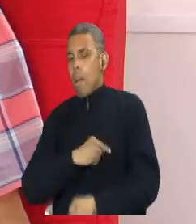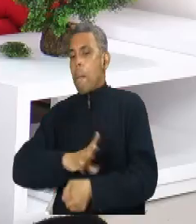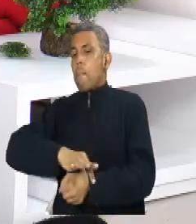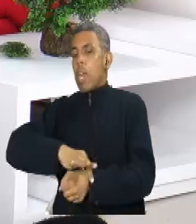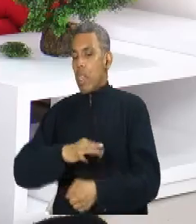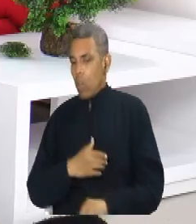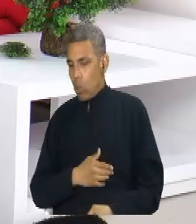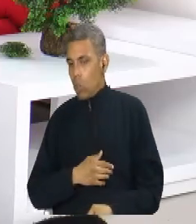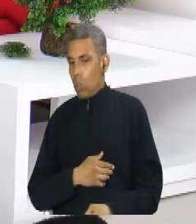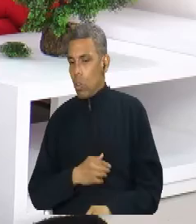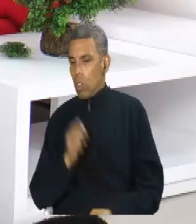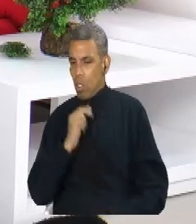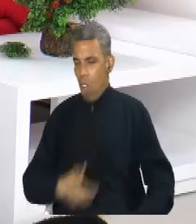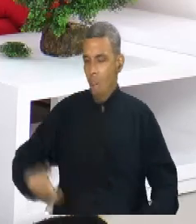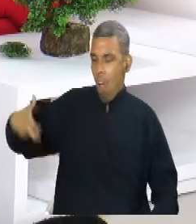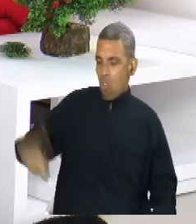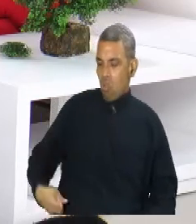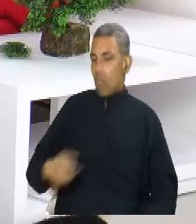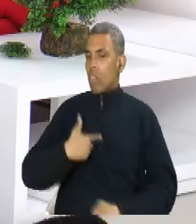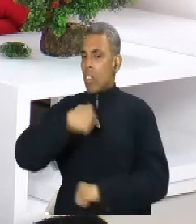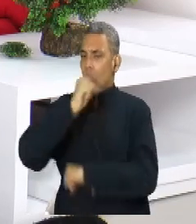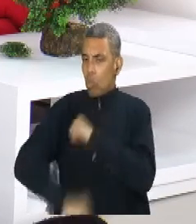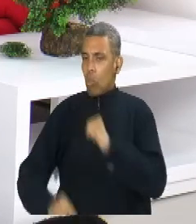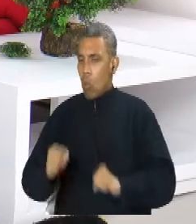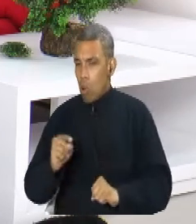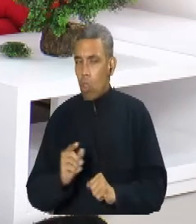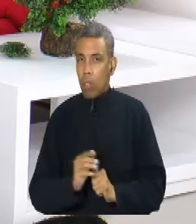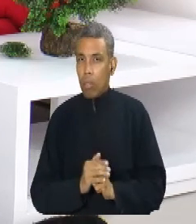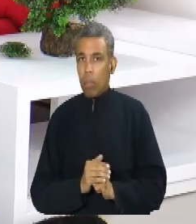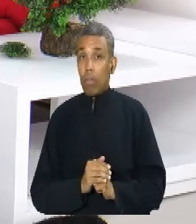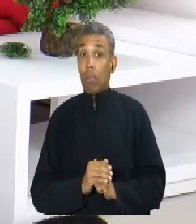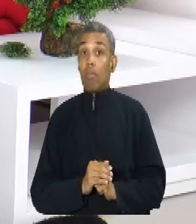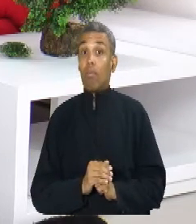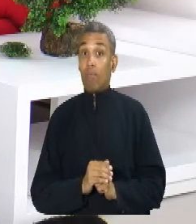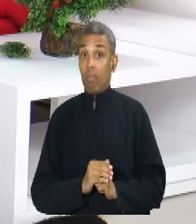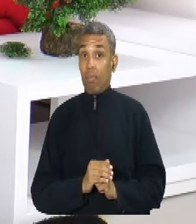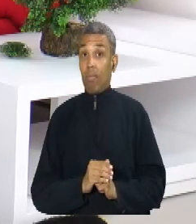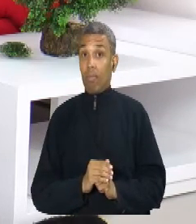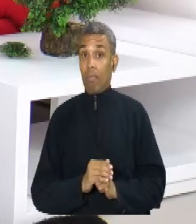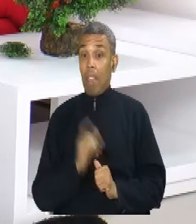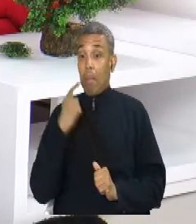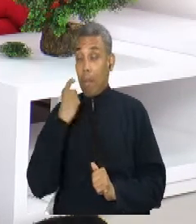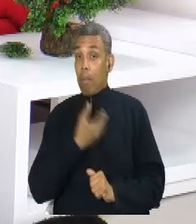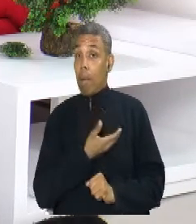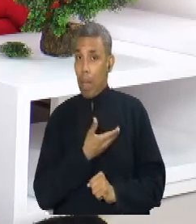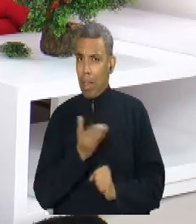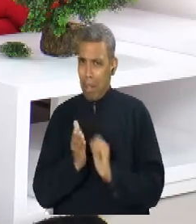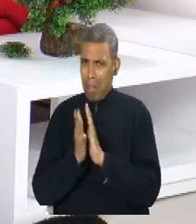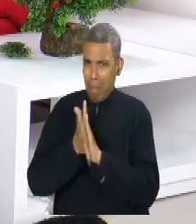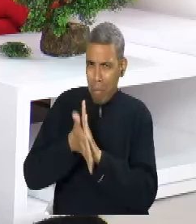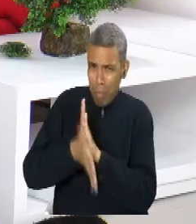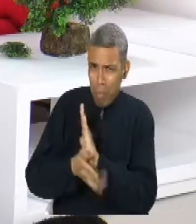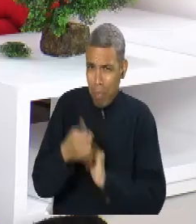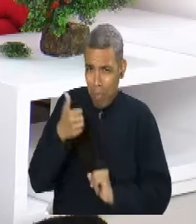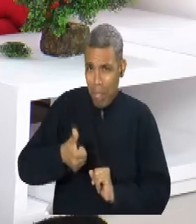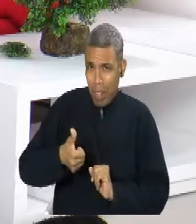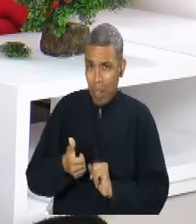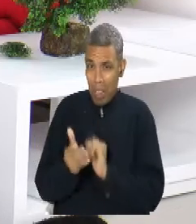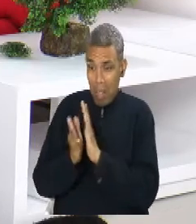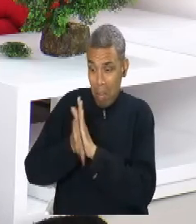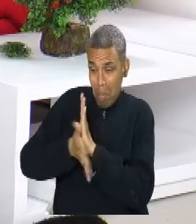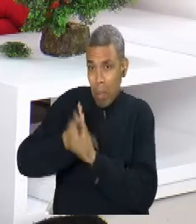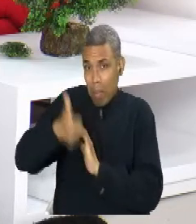su papá o hágale caso al doctor o haga de caso a cualquier otra persona en la cual ella crea que hay mayor autoridad entonces el niño